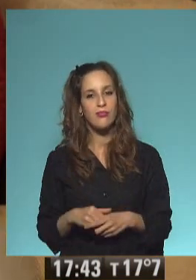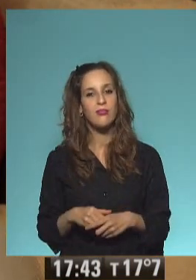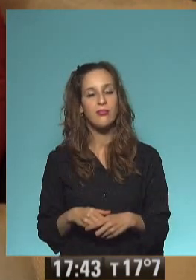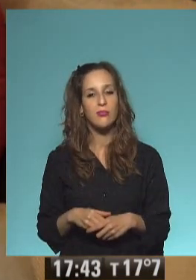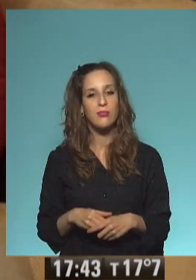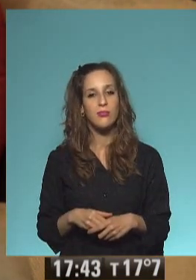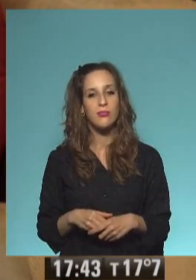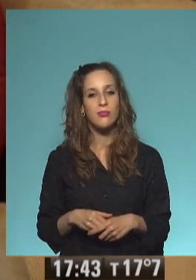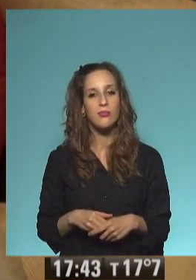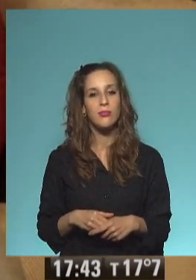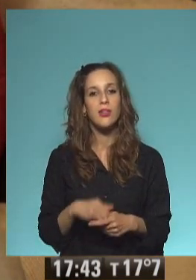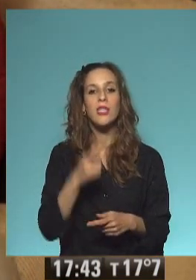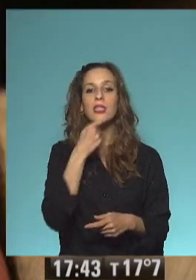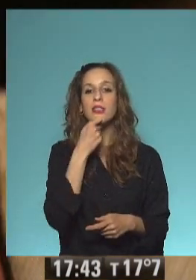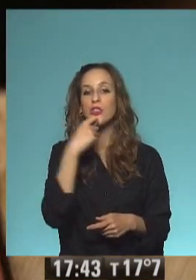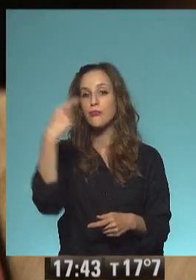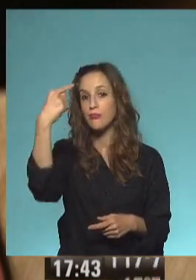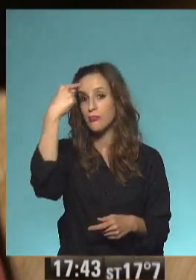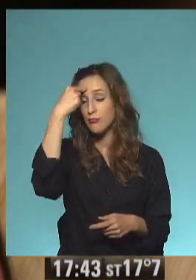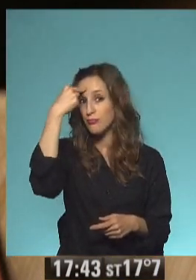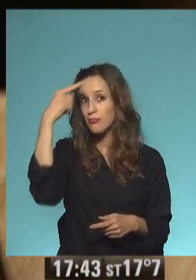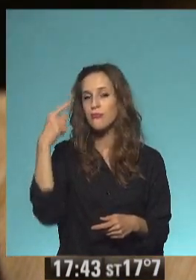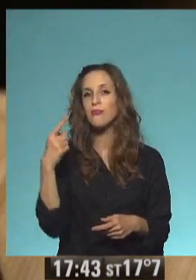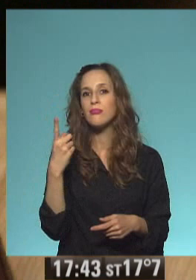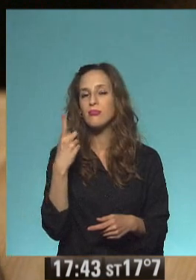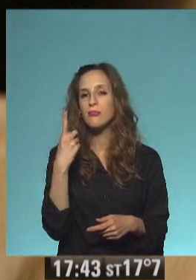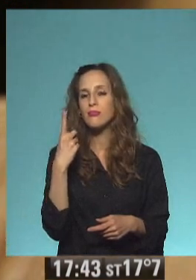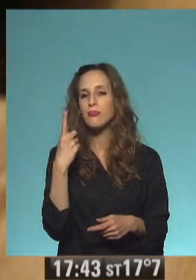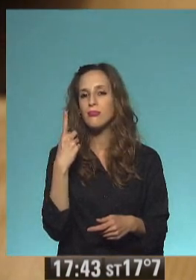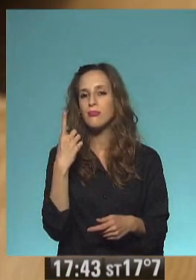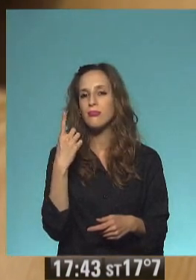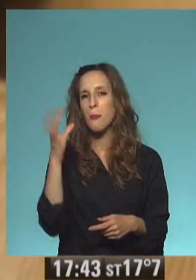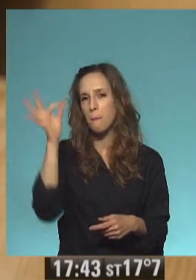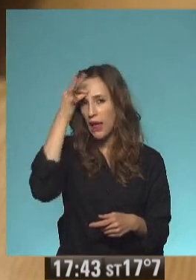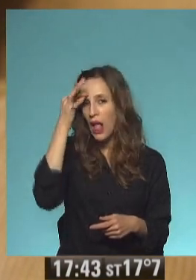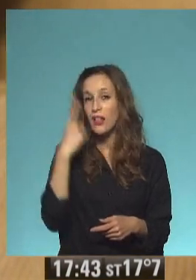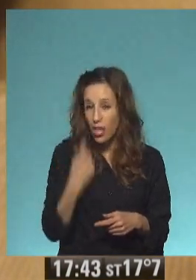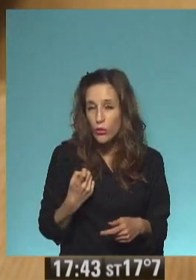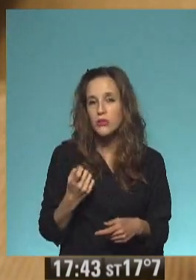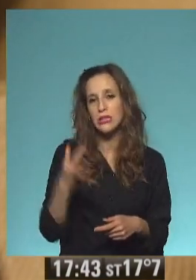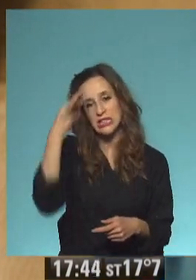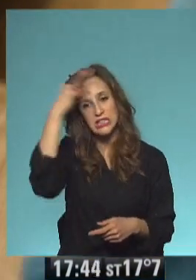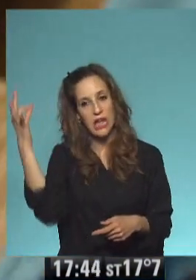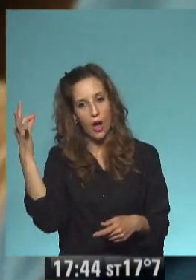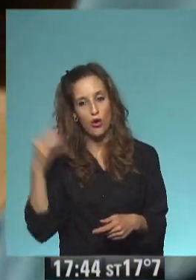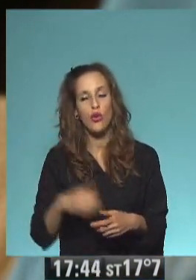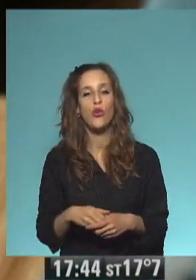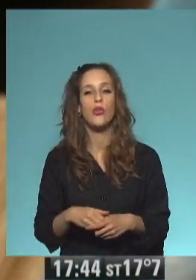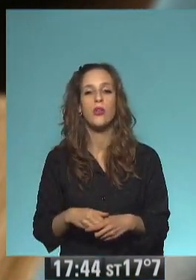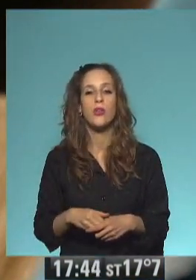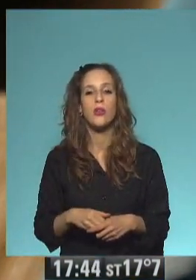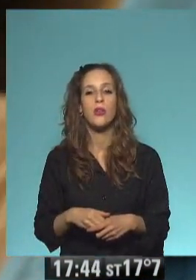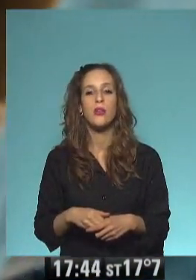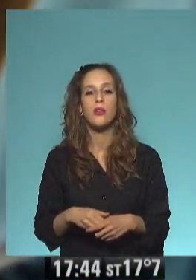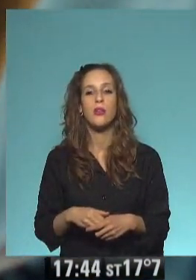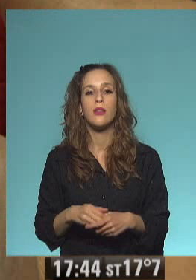te pego un sticker acá en la frente? ¿Vos te das cuenta? Me lo saco. Bien. Bueno, eso no sucede